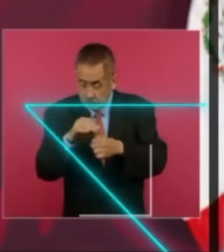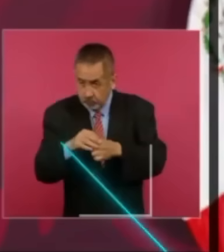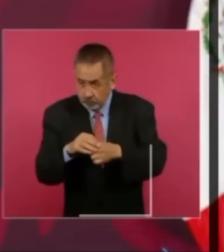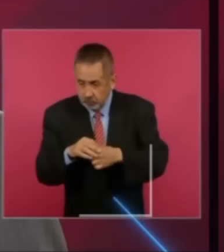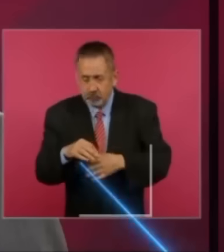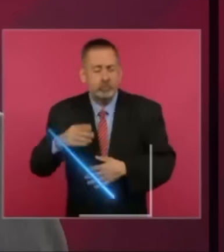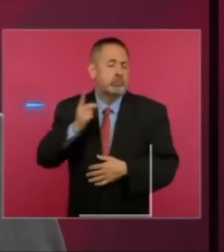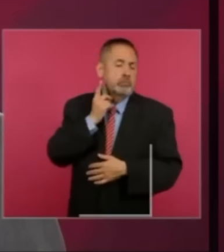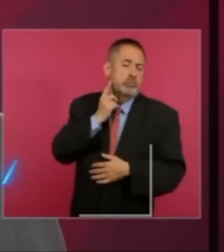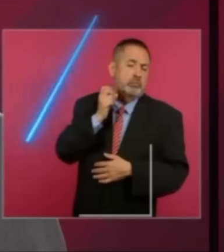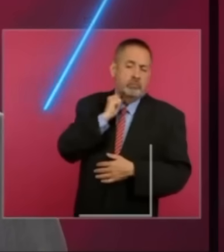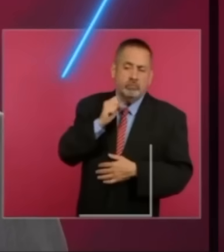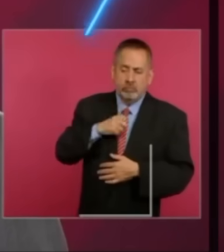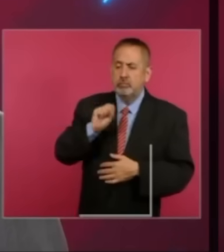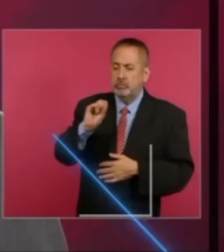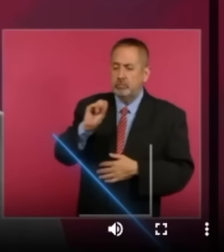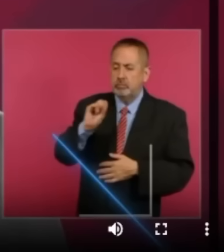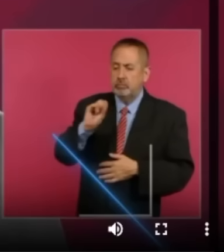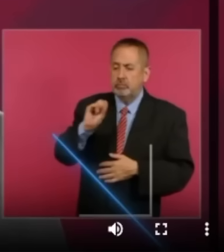yo te dé el voto